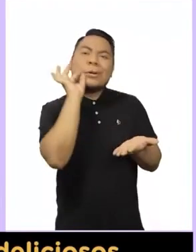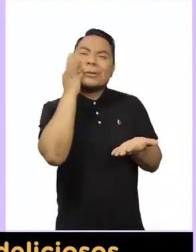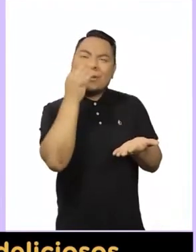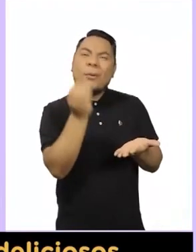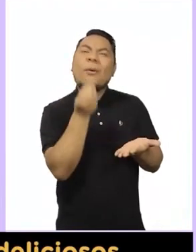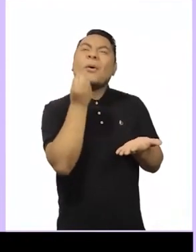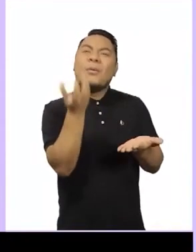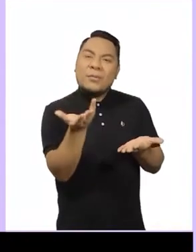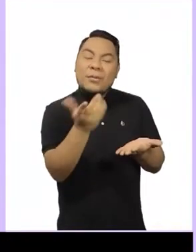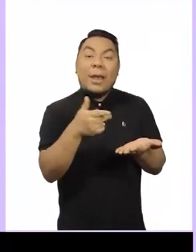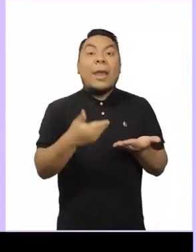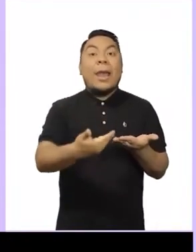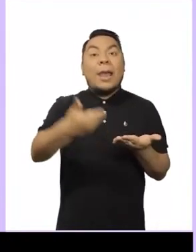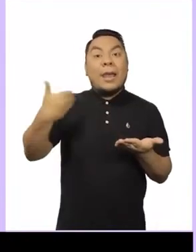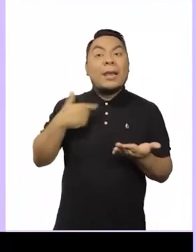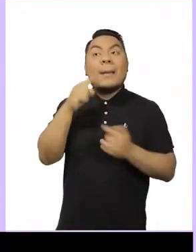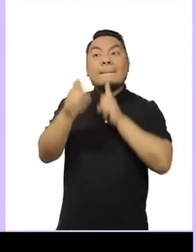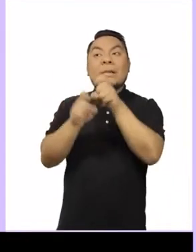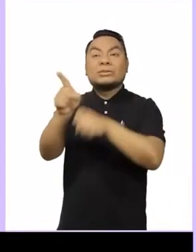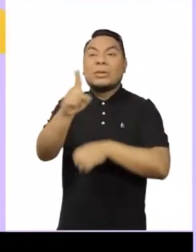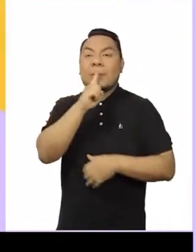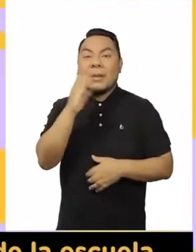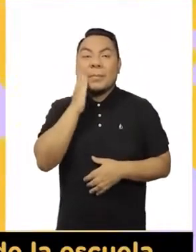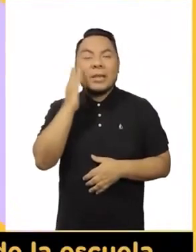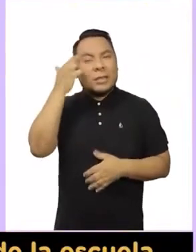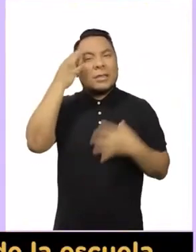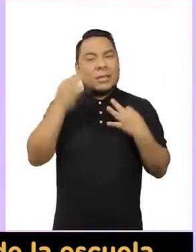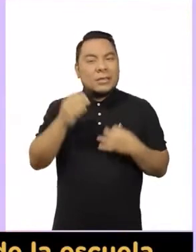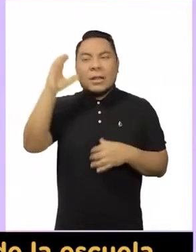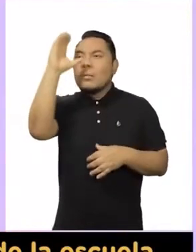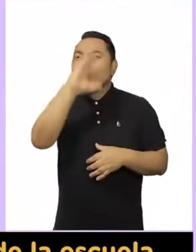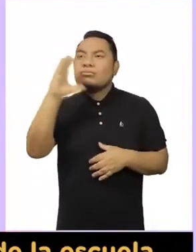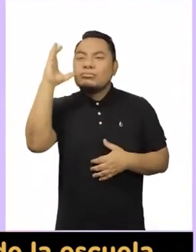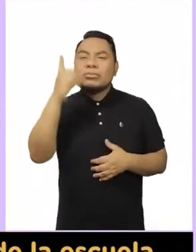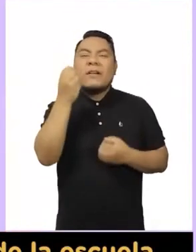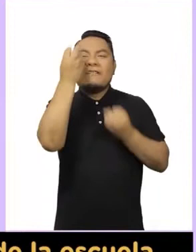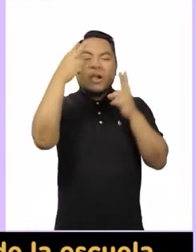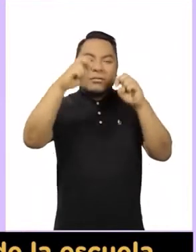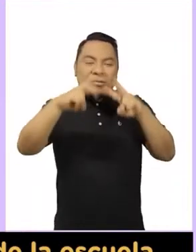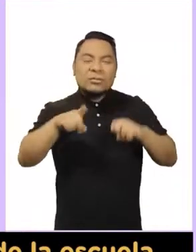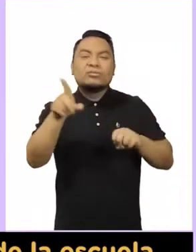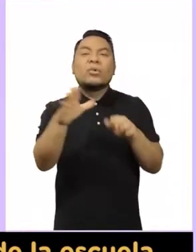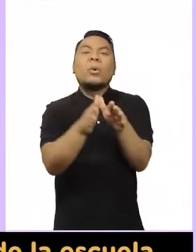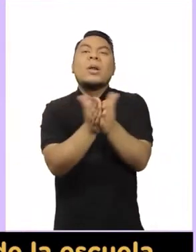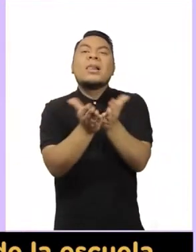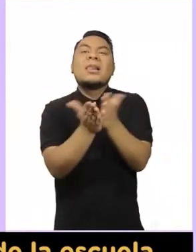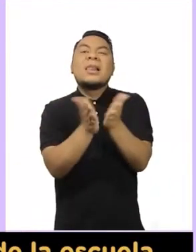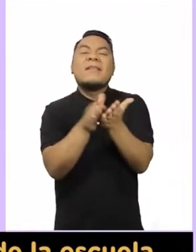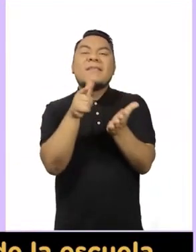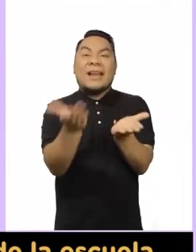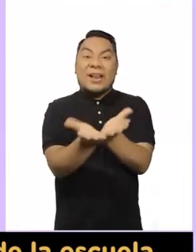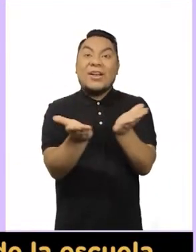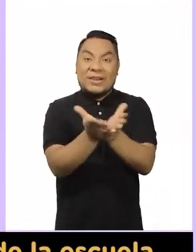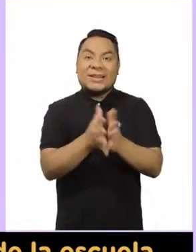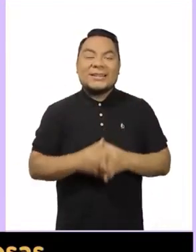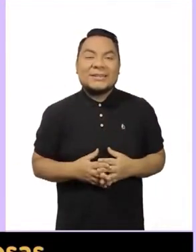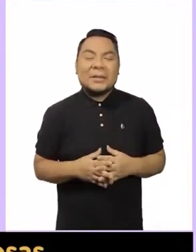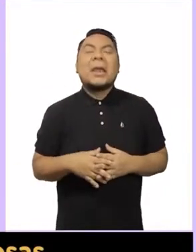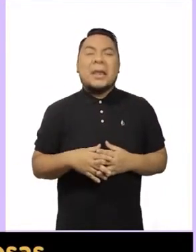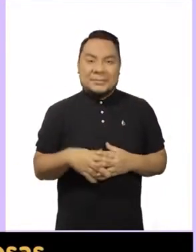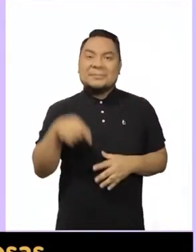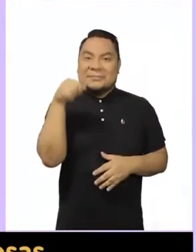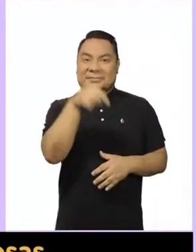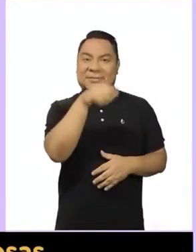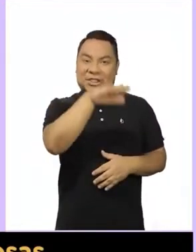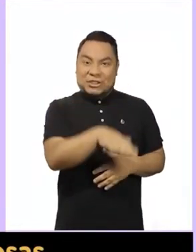tan deliciosos. Antes de preguntar a su papá, decidió buscar la información en sus libros de la escuela.